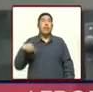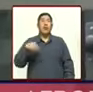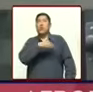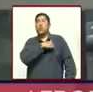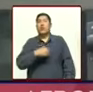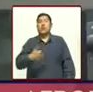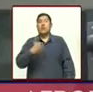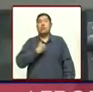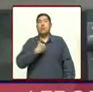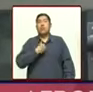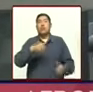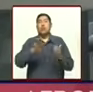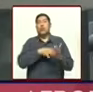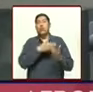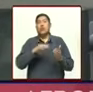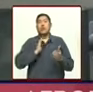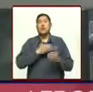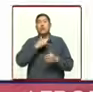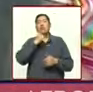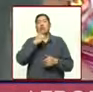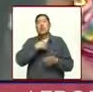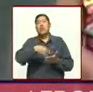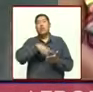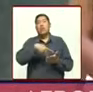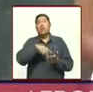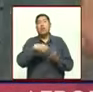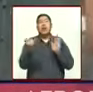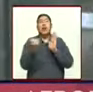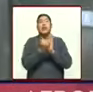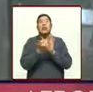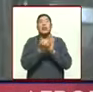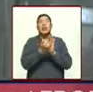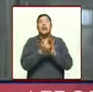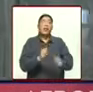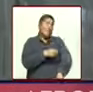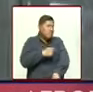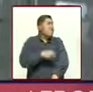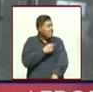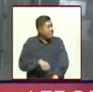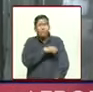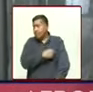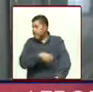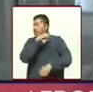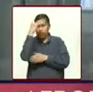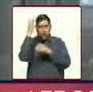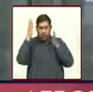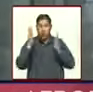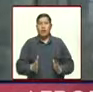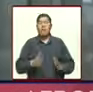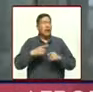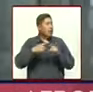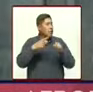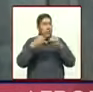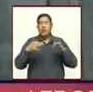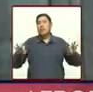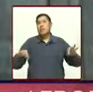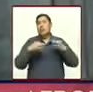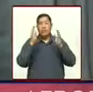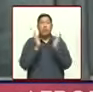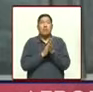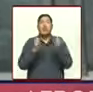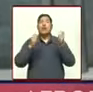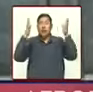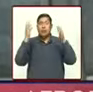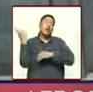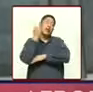Nosotros somos los propios músicos y nuestras chicas son las que bailan. Y la identidad de la saya afroboliviana va en diversas festividades.